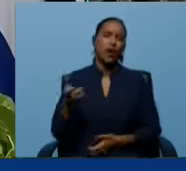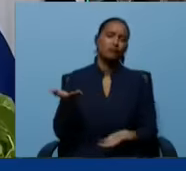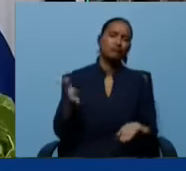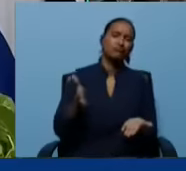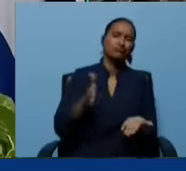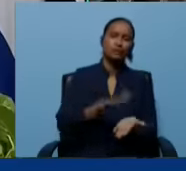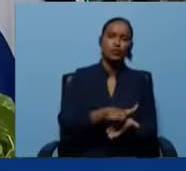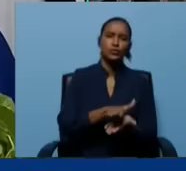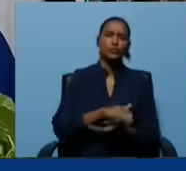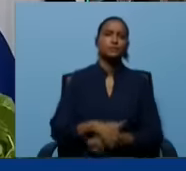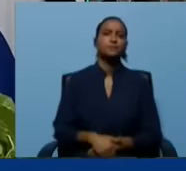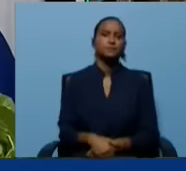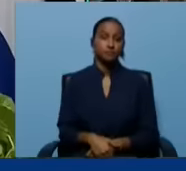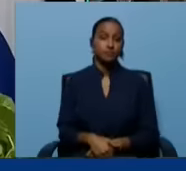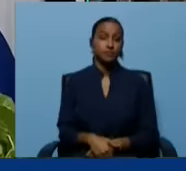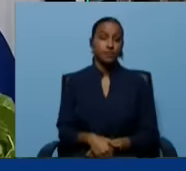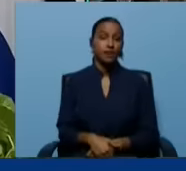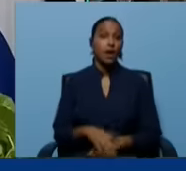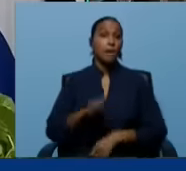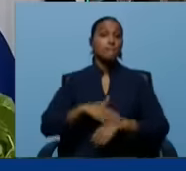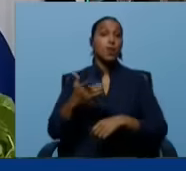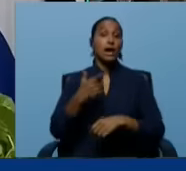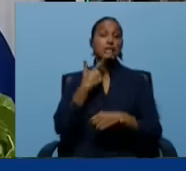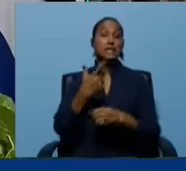la democrática